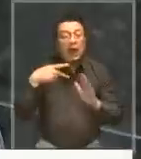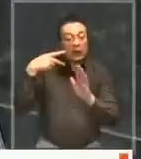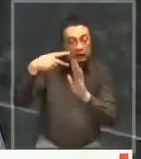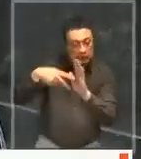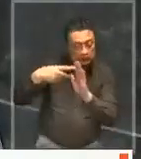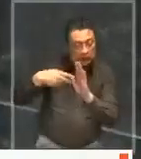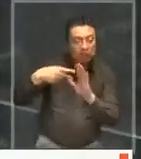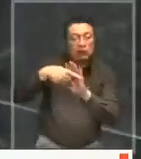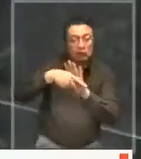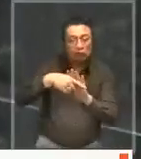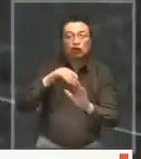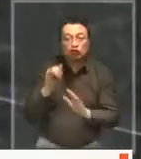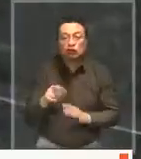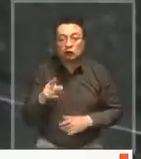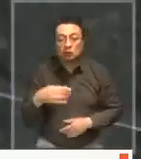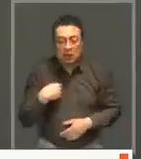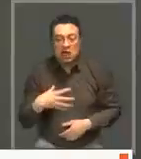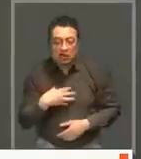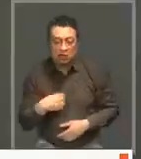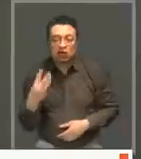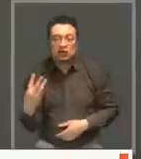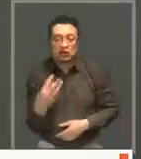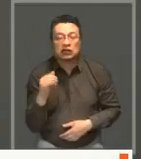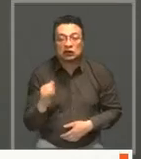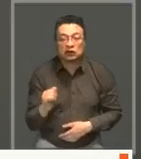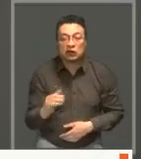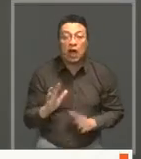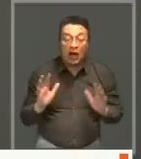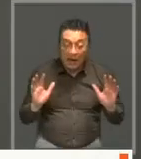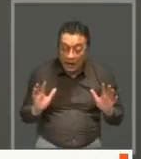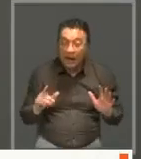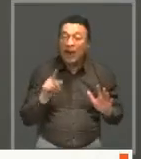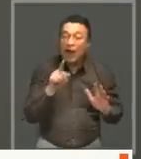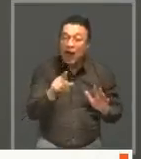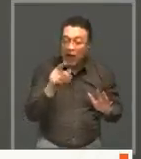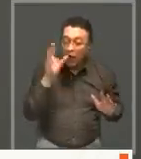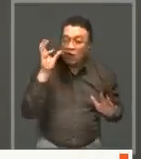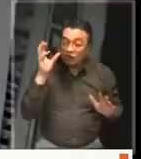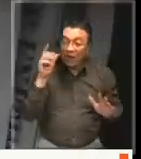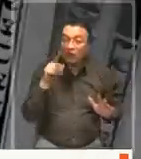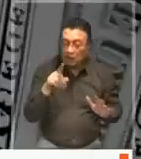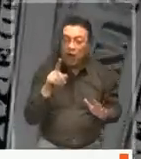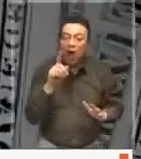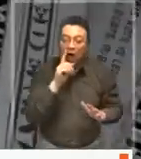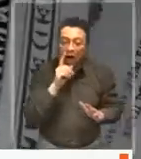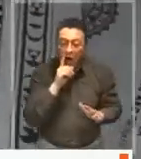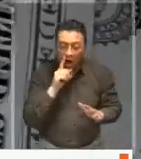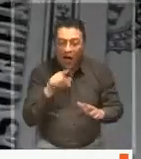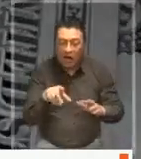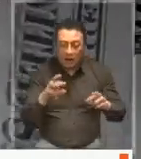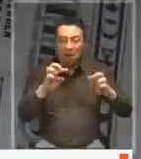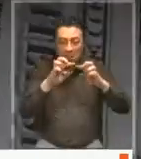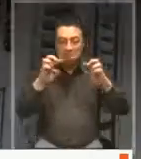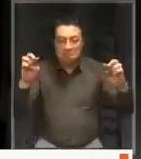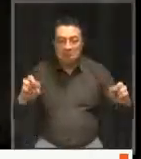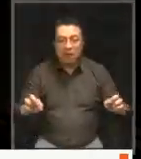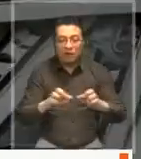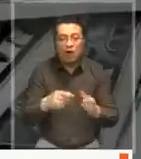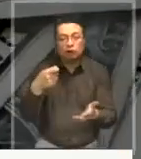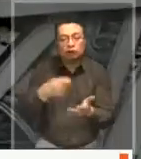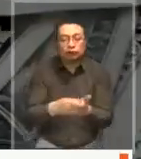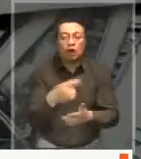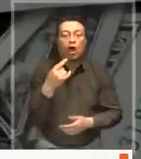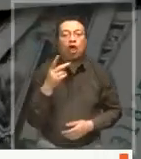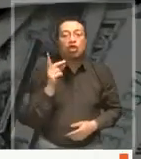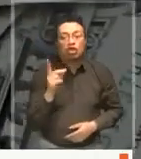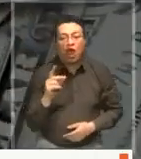Sí sí ella usa Netflix mi hijja loed quizás usted no lo sabía pero existen plataformas que cobran en dólares